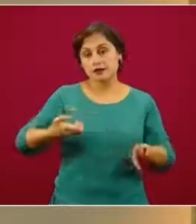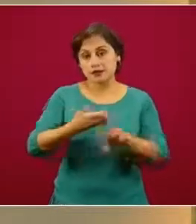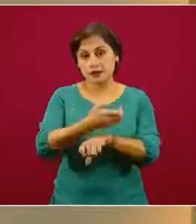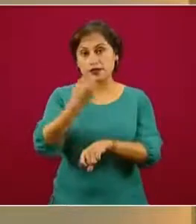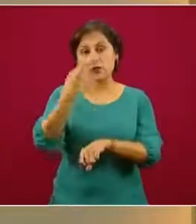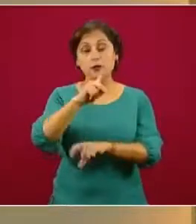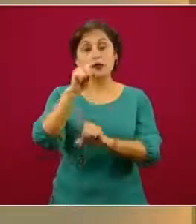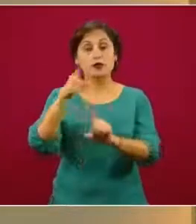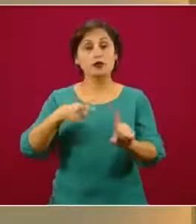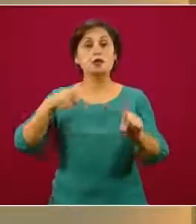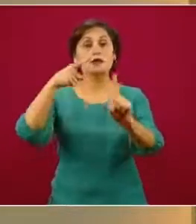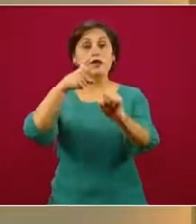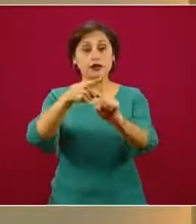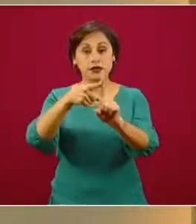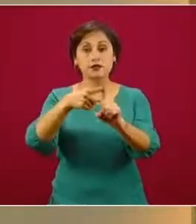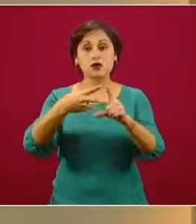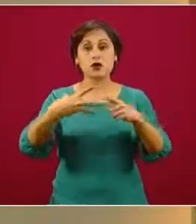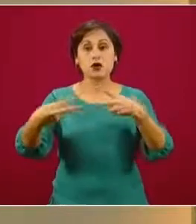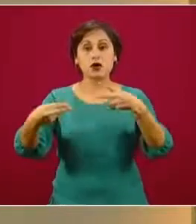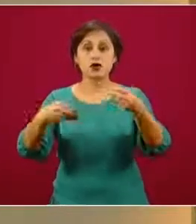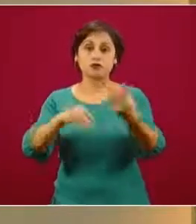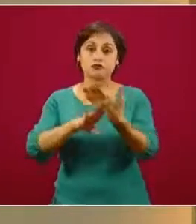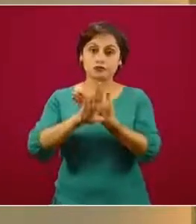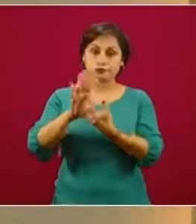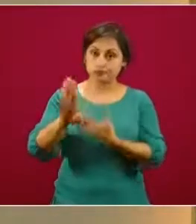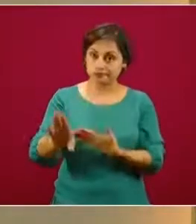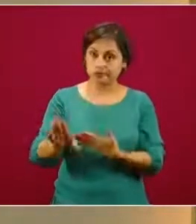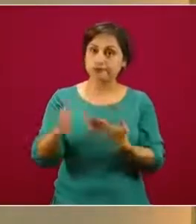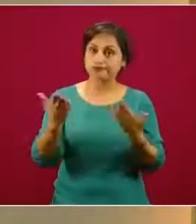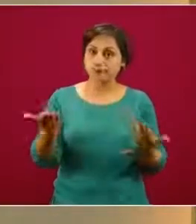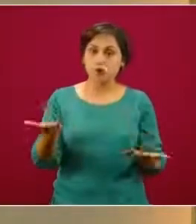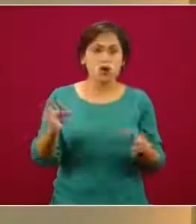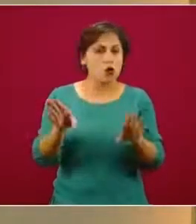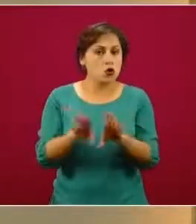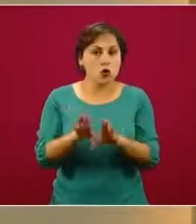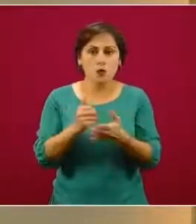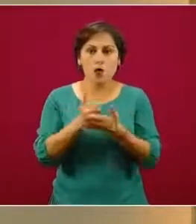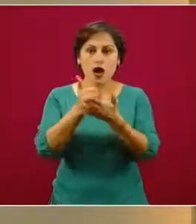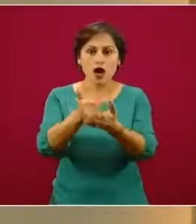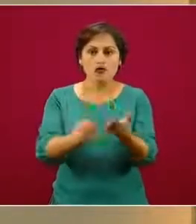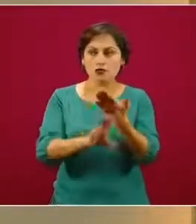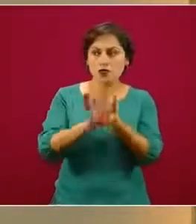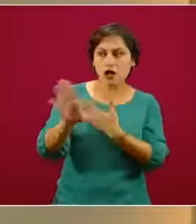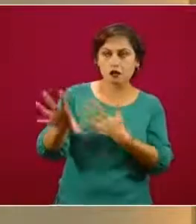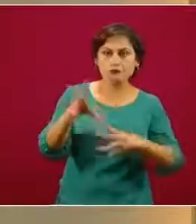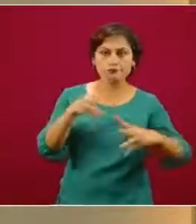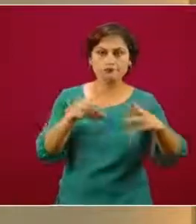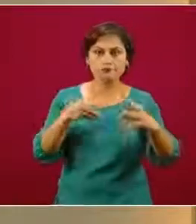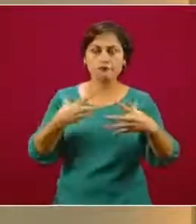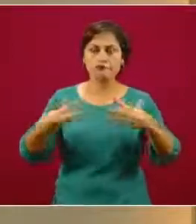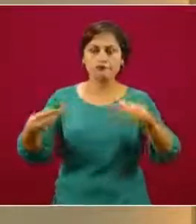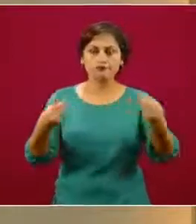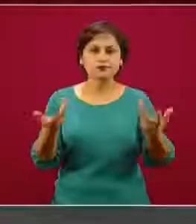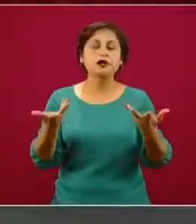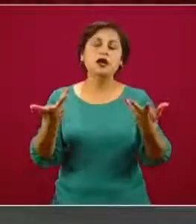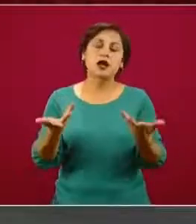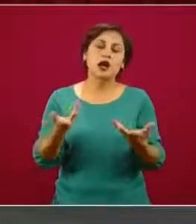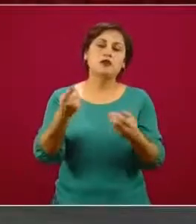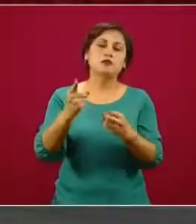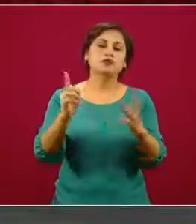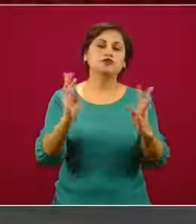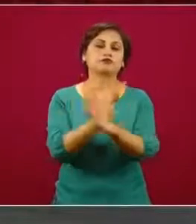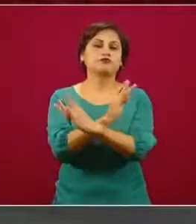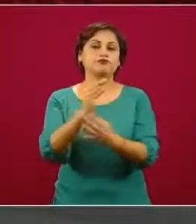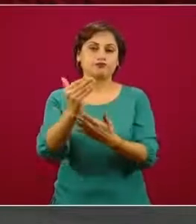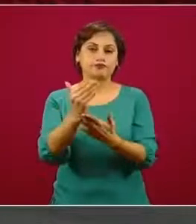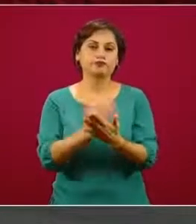por el mecanismo ya conocido, que es reducir la movilidad en el espacio público. Entonces, eso debe quedar perfectamente